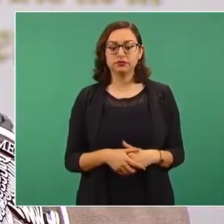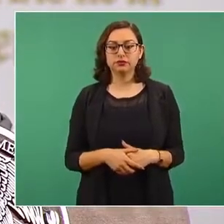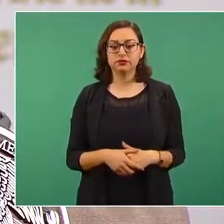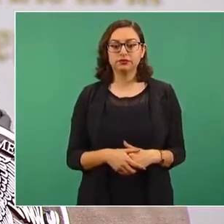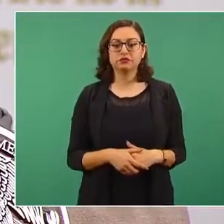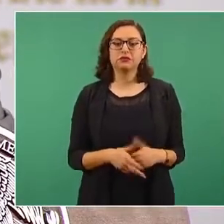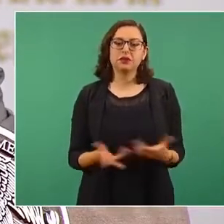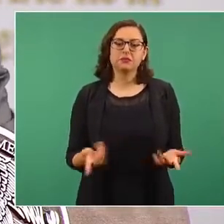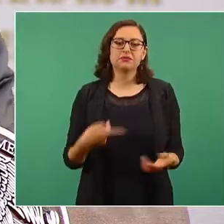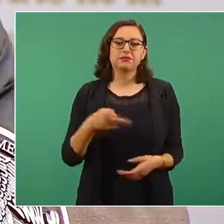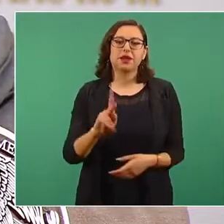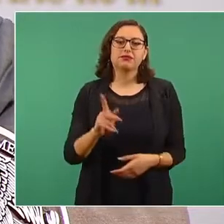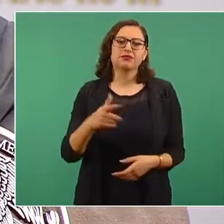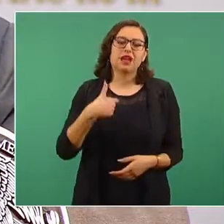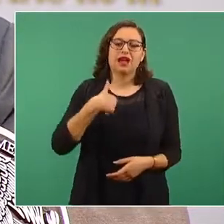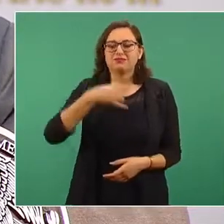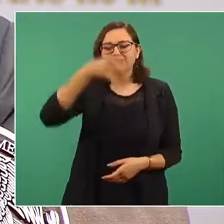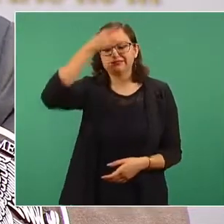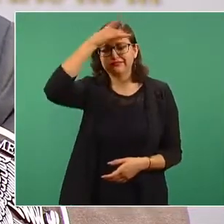me los imagino,